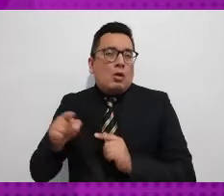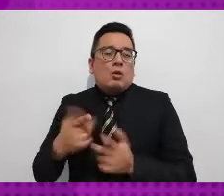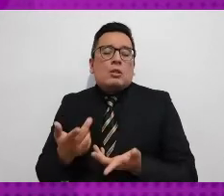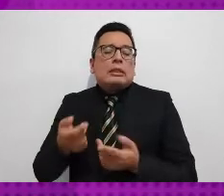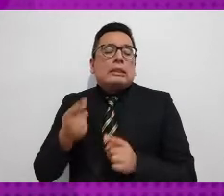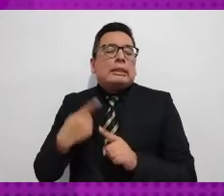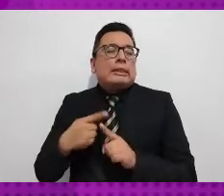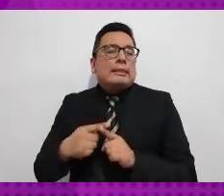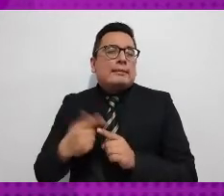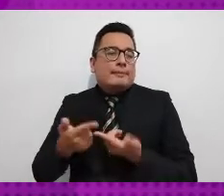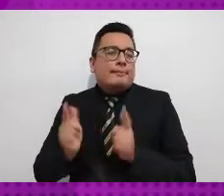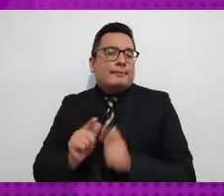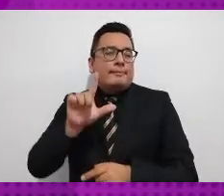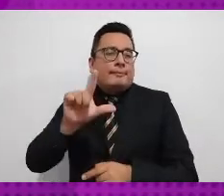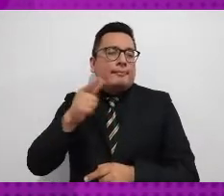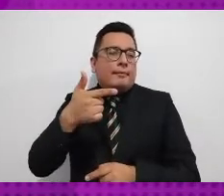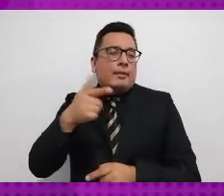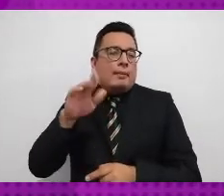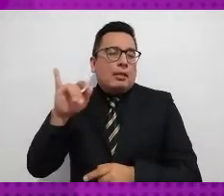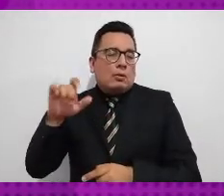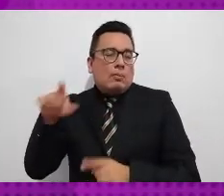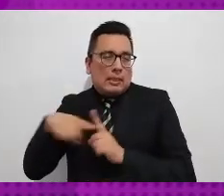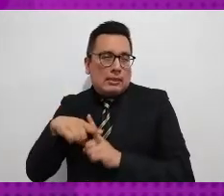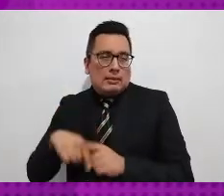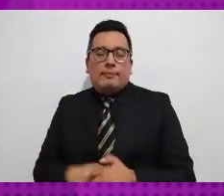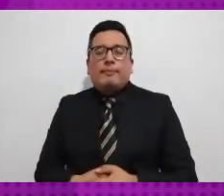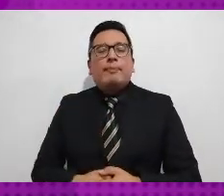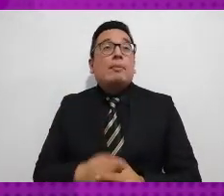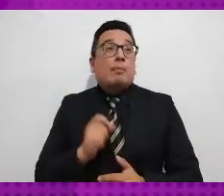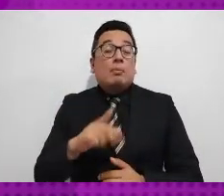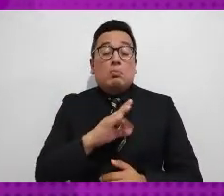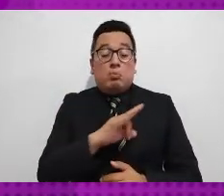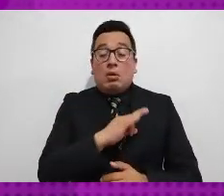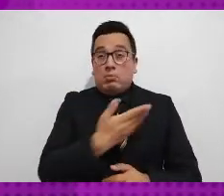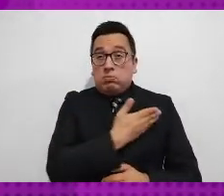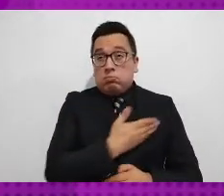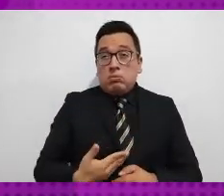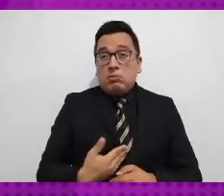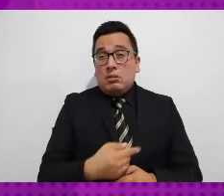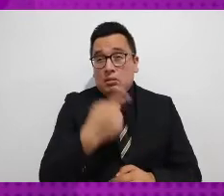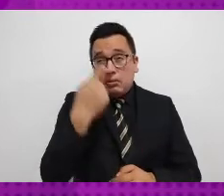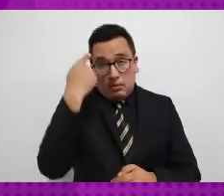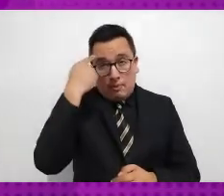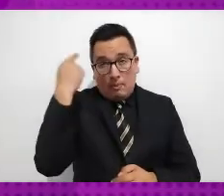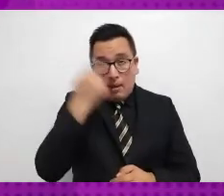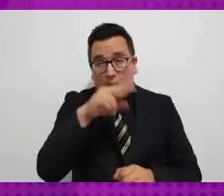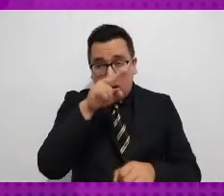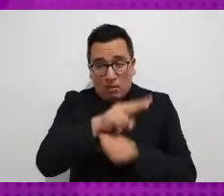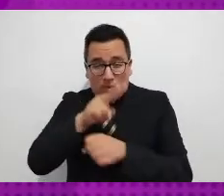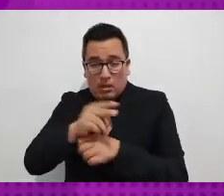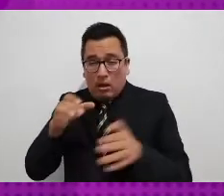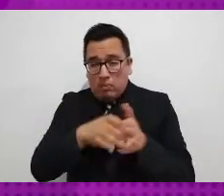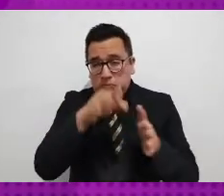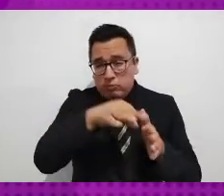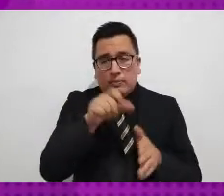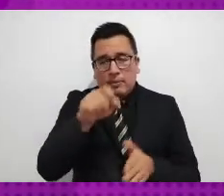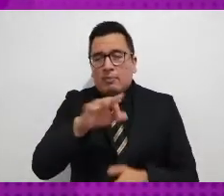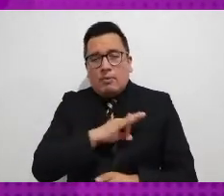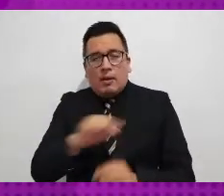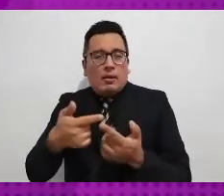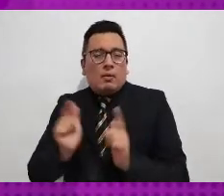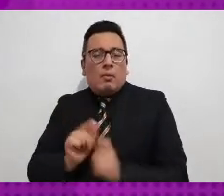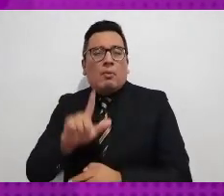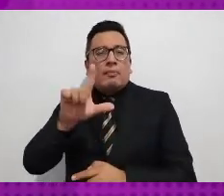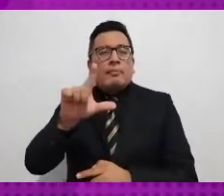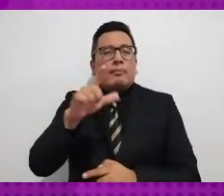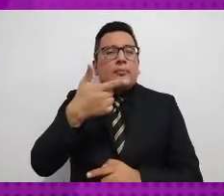que el 20% sea de presidencias. Entonces, en este caso, pues son aquellas acciones que hemos tenido pues, importantes